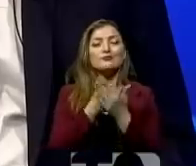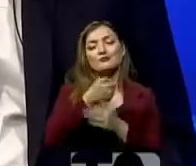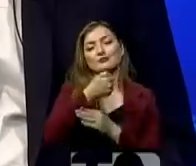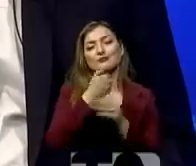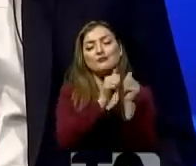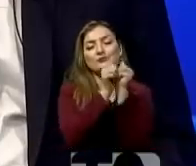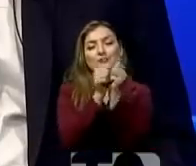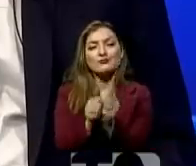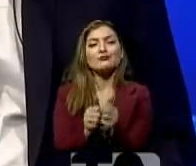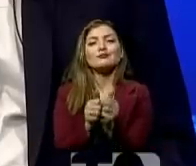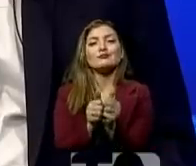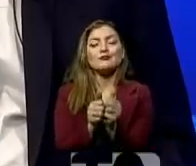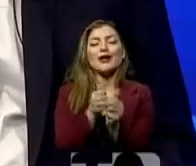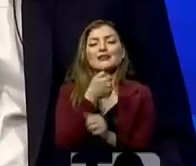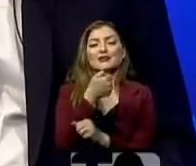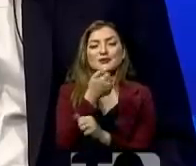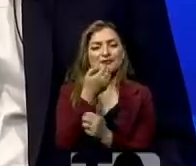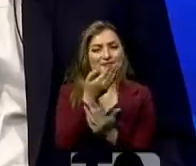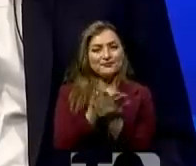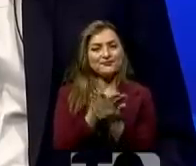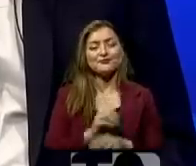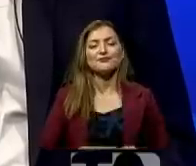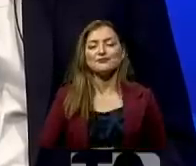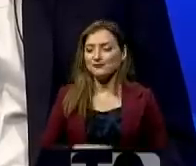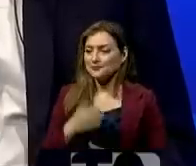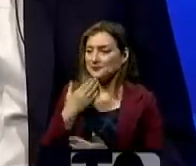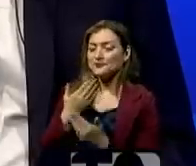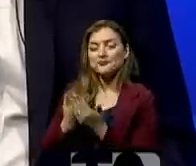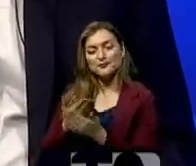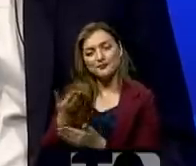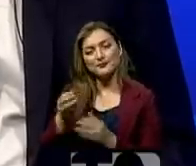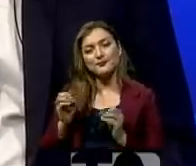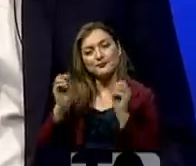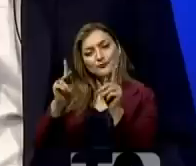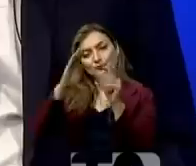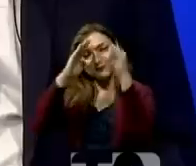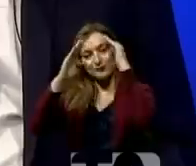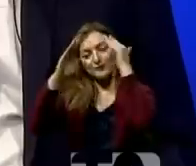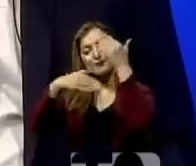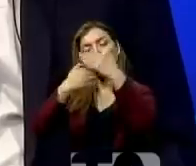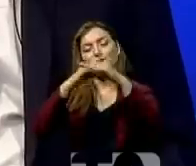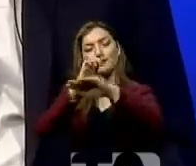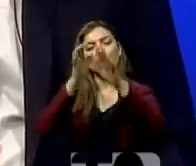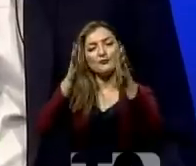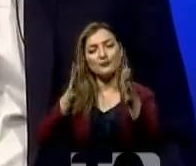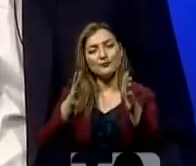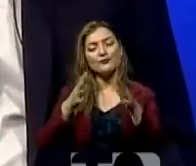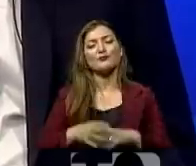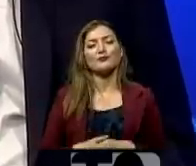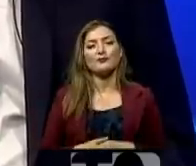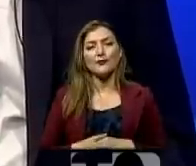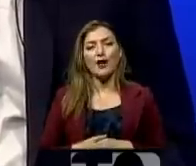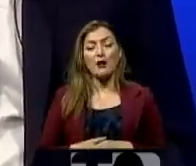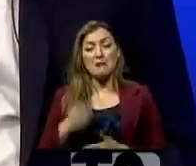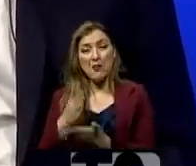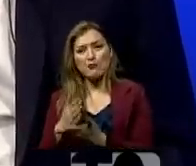esta mañana en nuestro segmento de entrevista gracias por estar con nosotros y muchas gracias por la oportunidad un saludo a todos los ecuatorianos no debemos